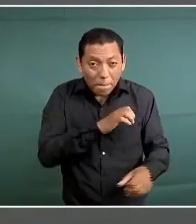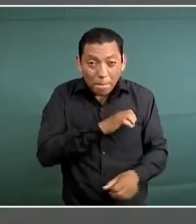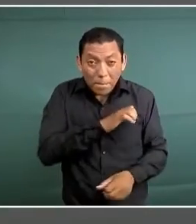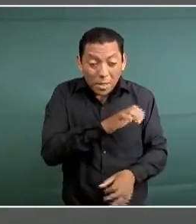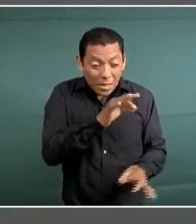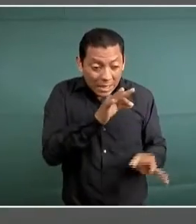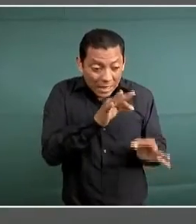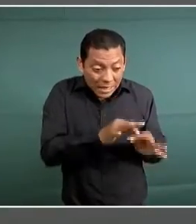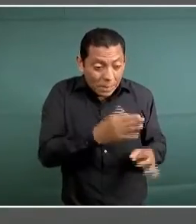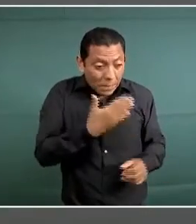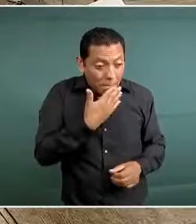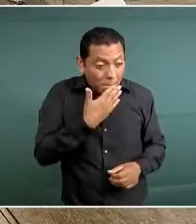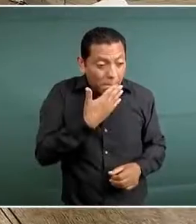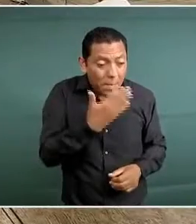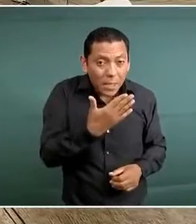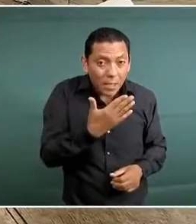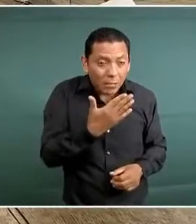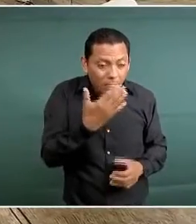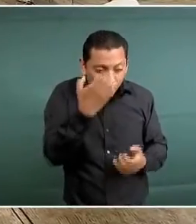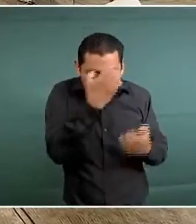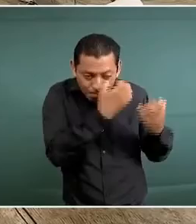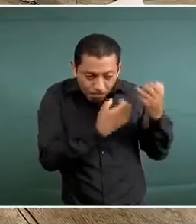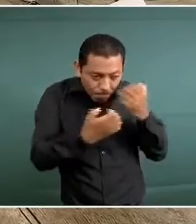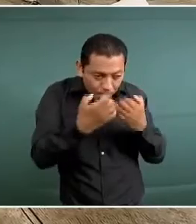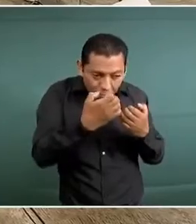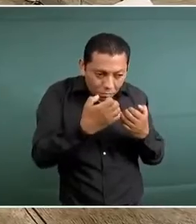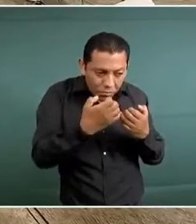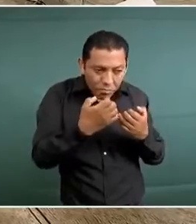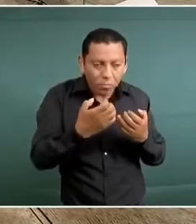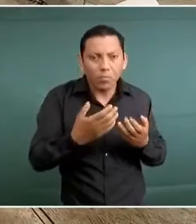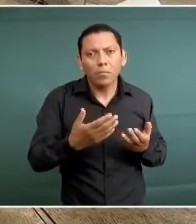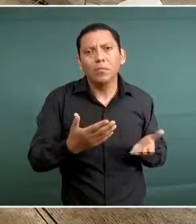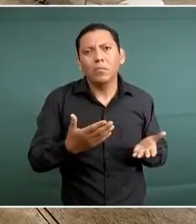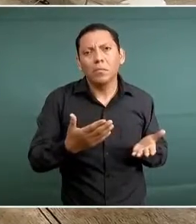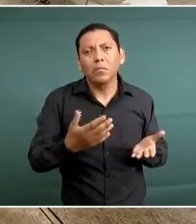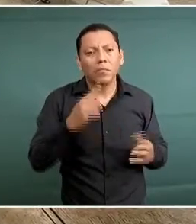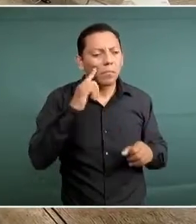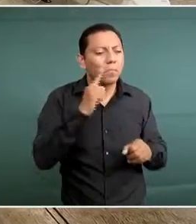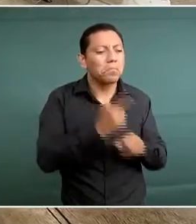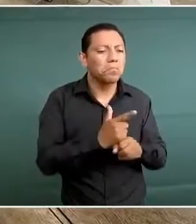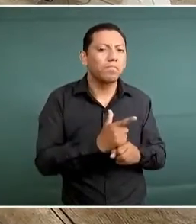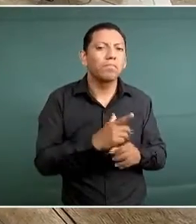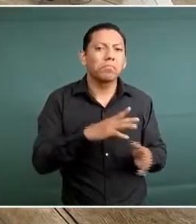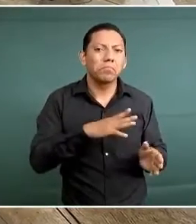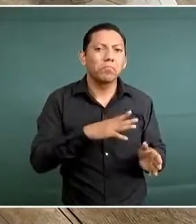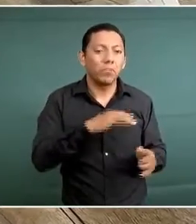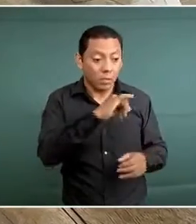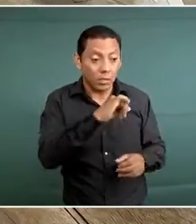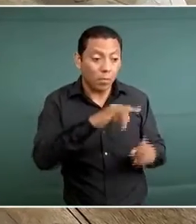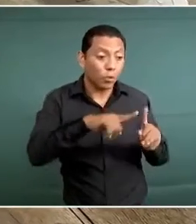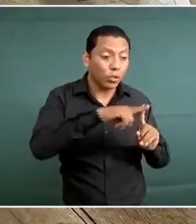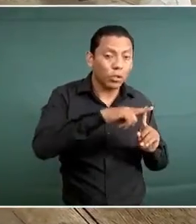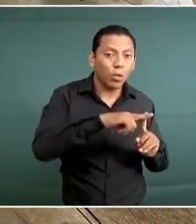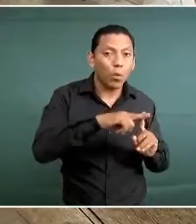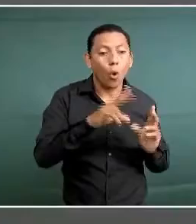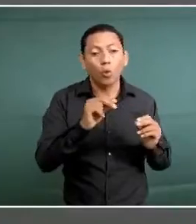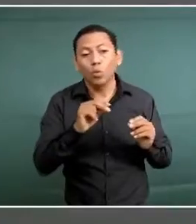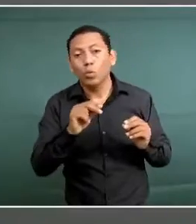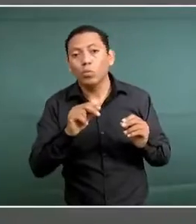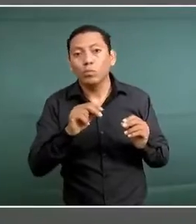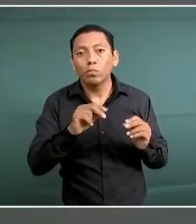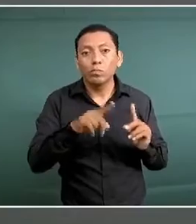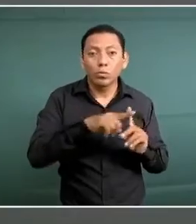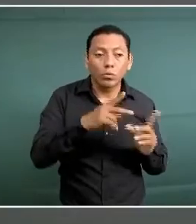seguras y se ratifica es decir que si están positivos y esto